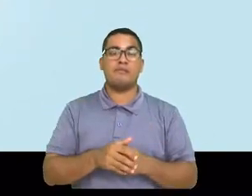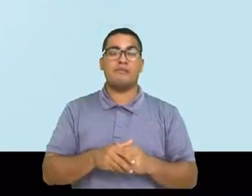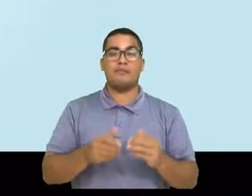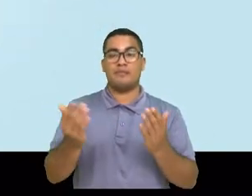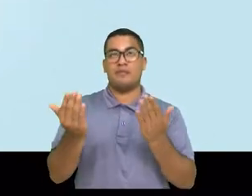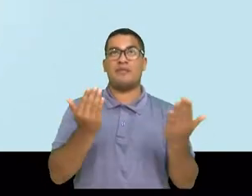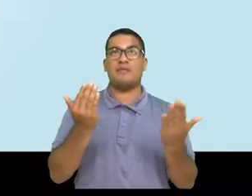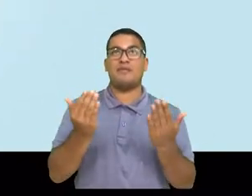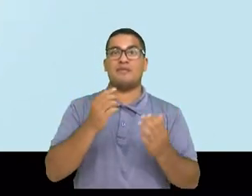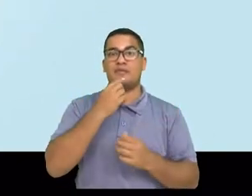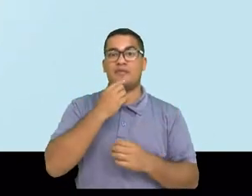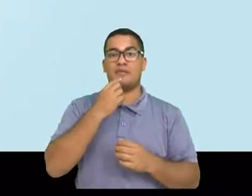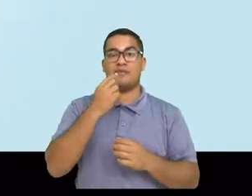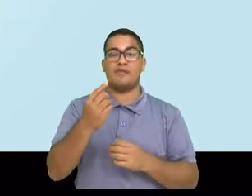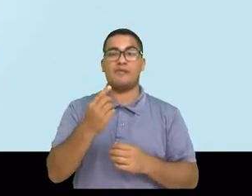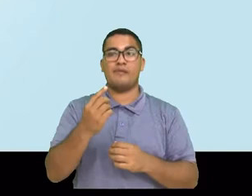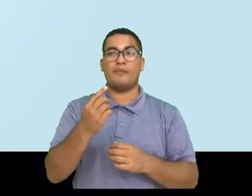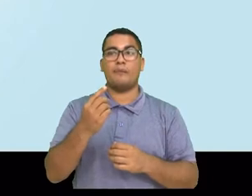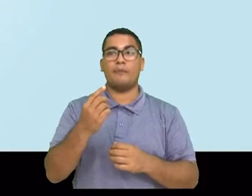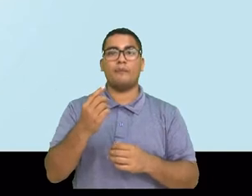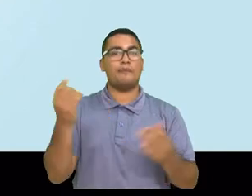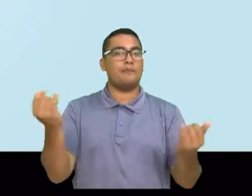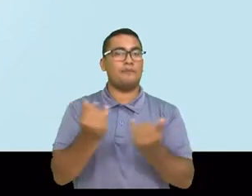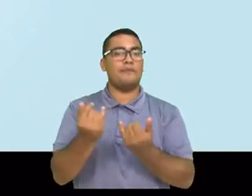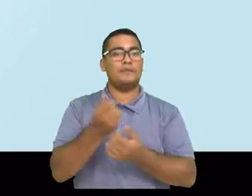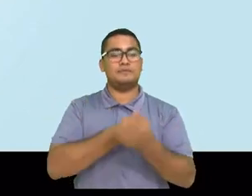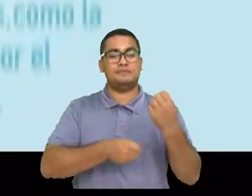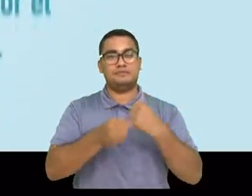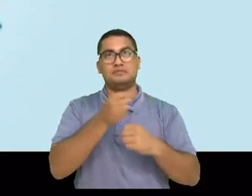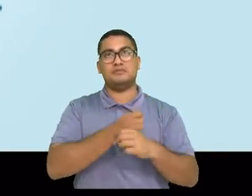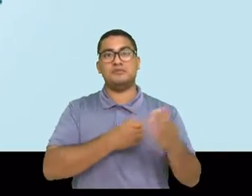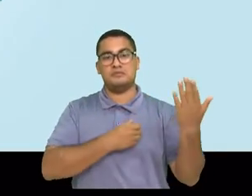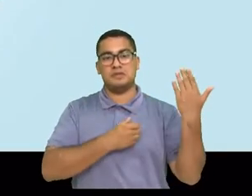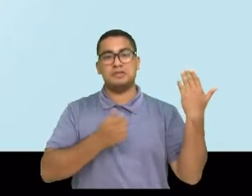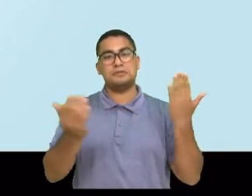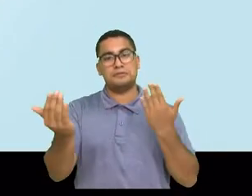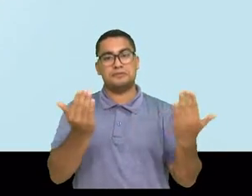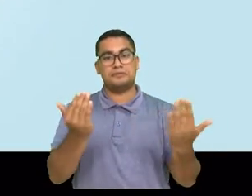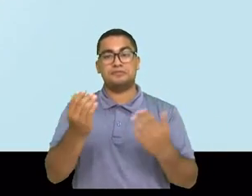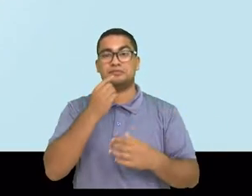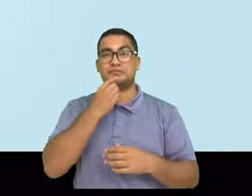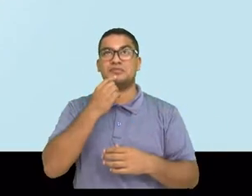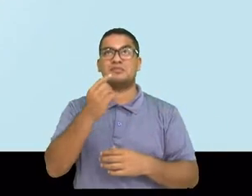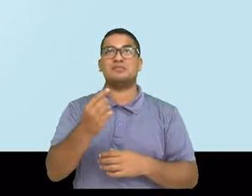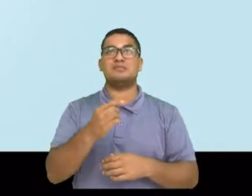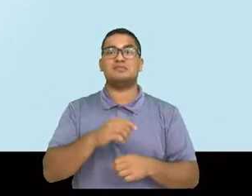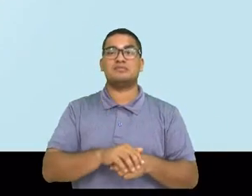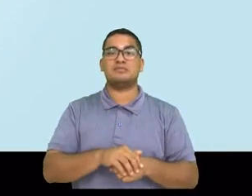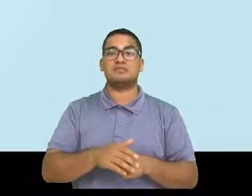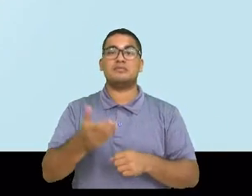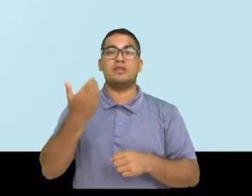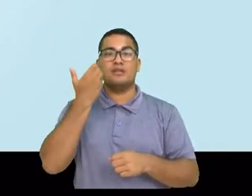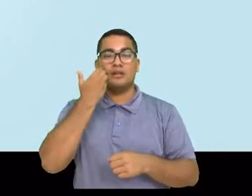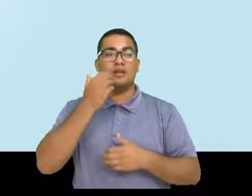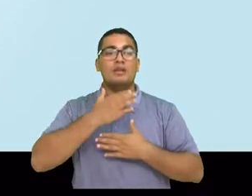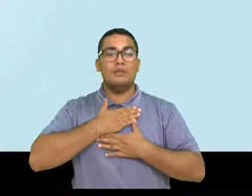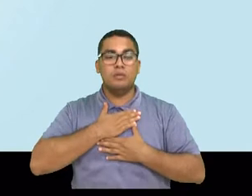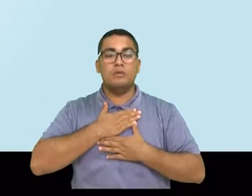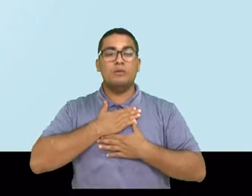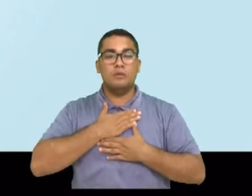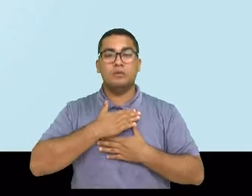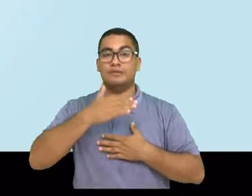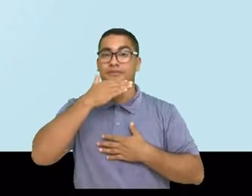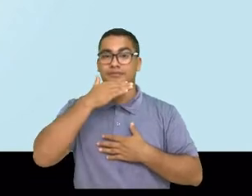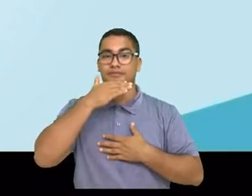este periodo con el mismo periodo del año pasado. ¿Sí? Nosotros solo en las infecciones respiratorias agudas